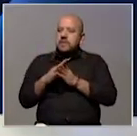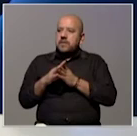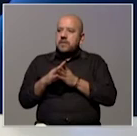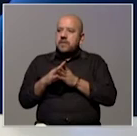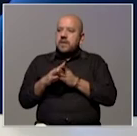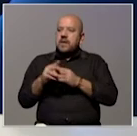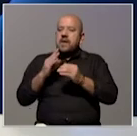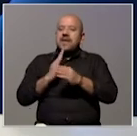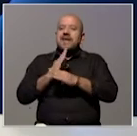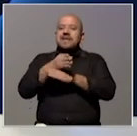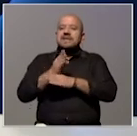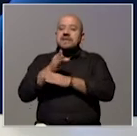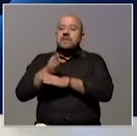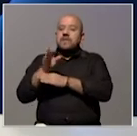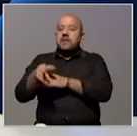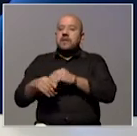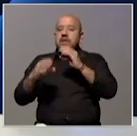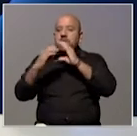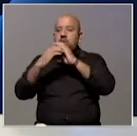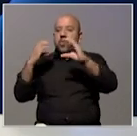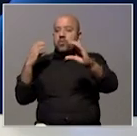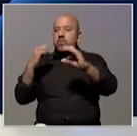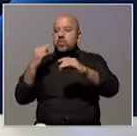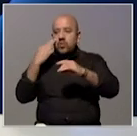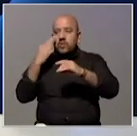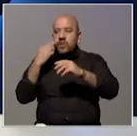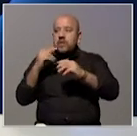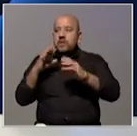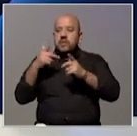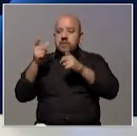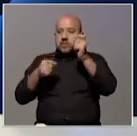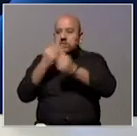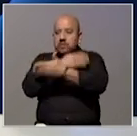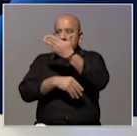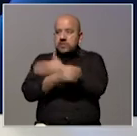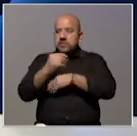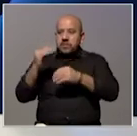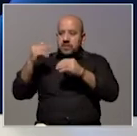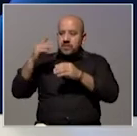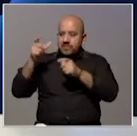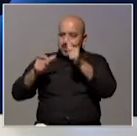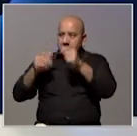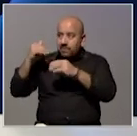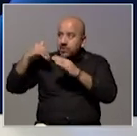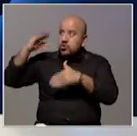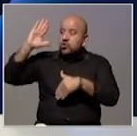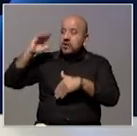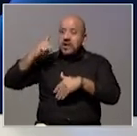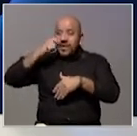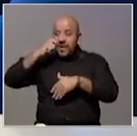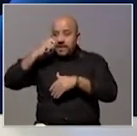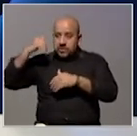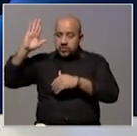la accesibilidad del transporte colectivo es un problema no sólo para la gente con discapacidad sino para los adultos mayores y